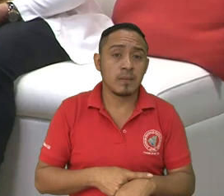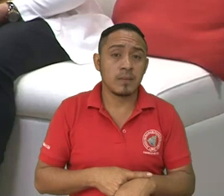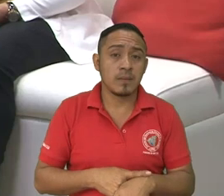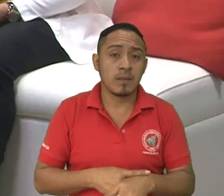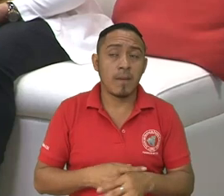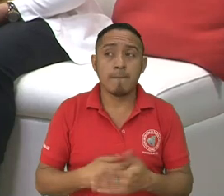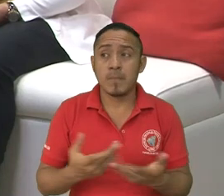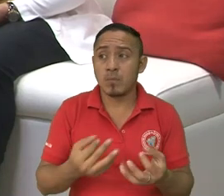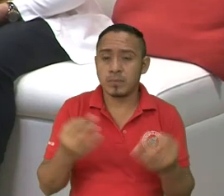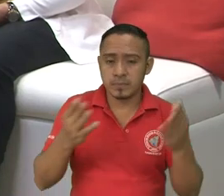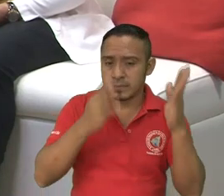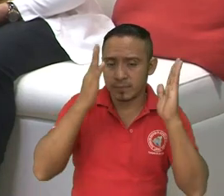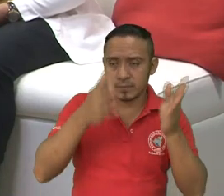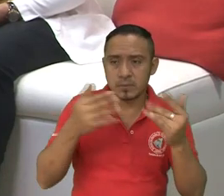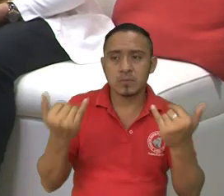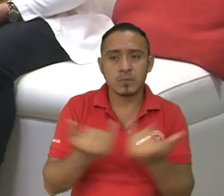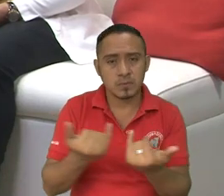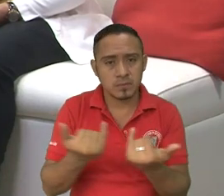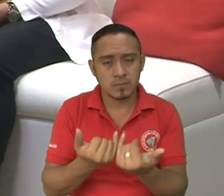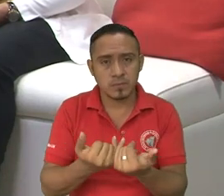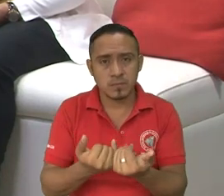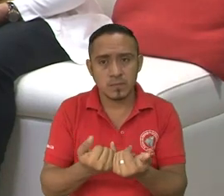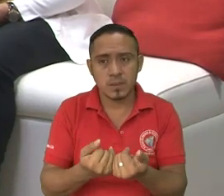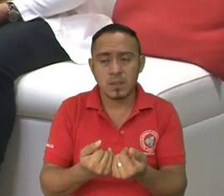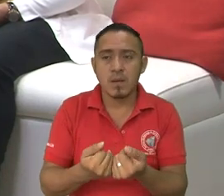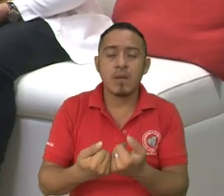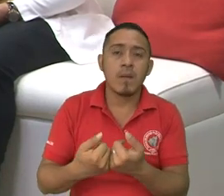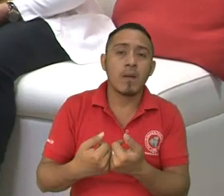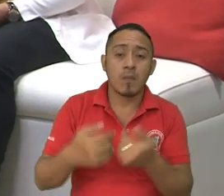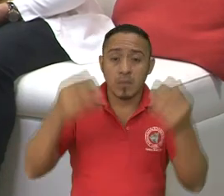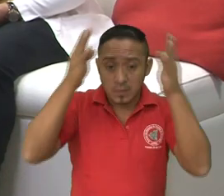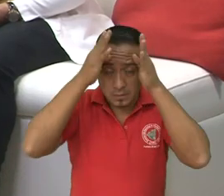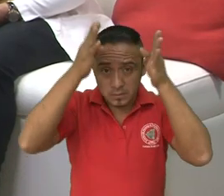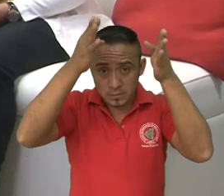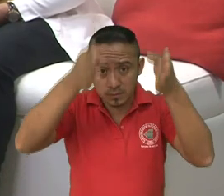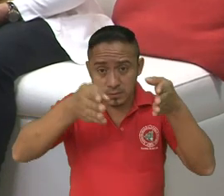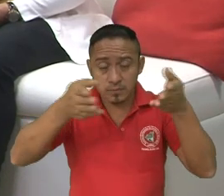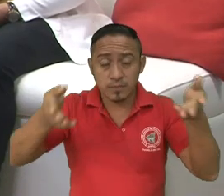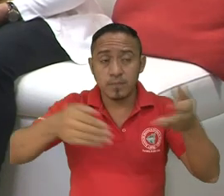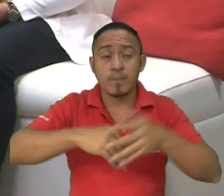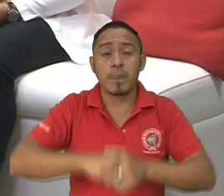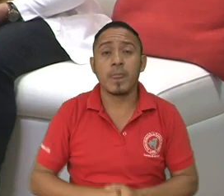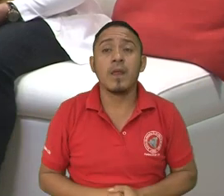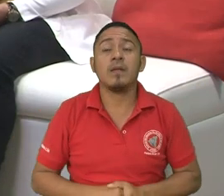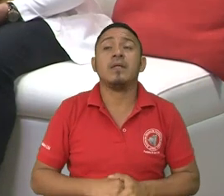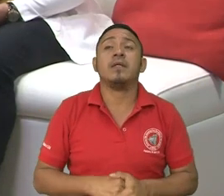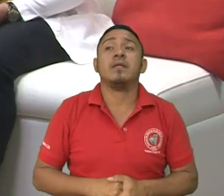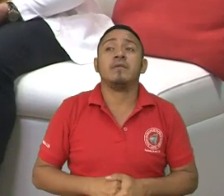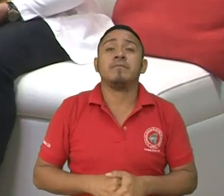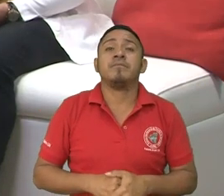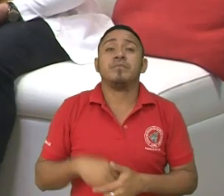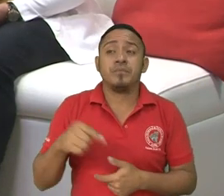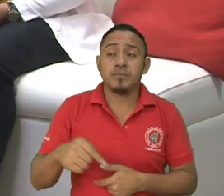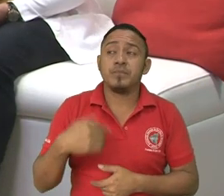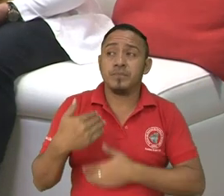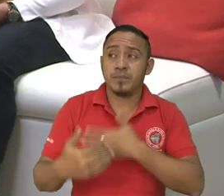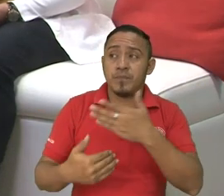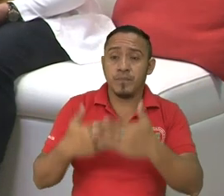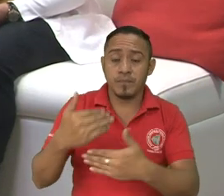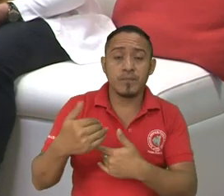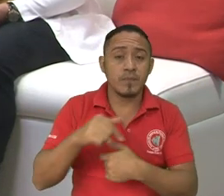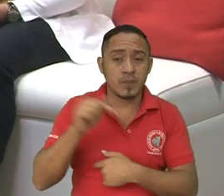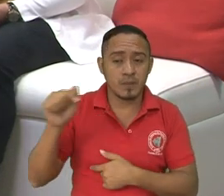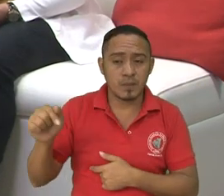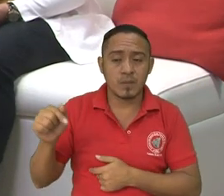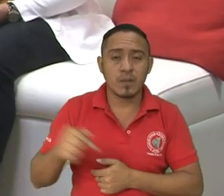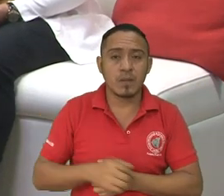como brindárselo, sino también el prestarle atención. El prestarle atención. Eso venía ahí hablando con mi